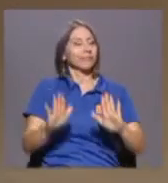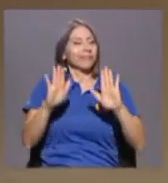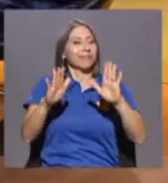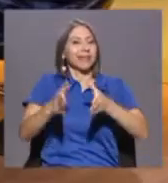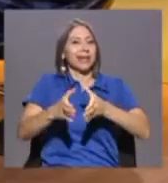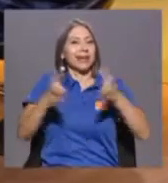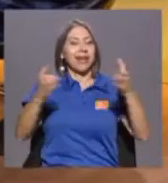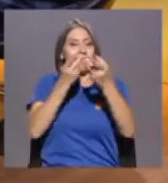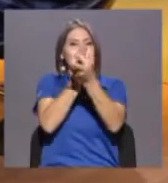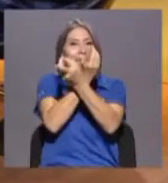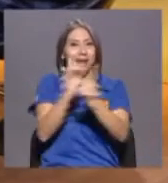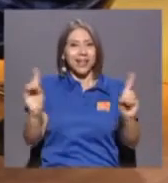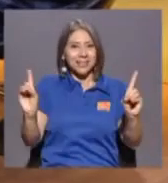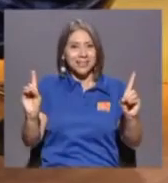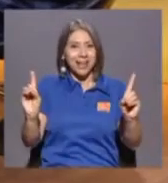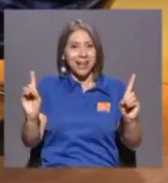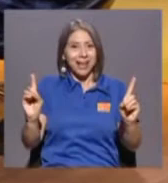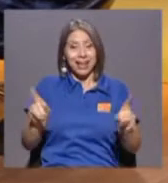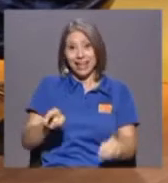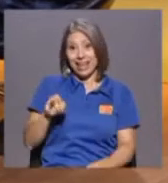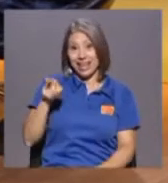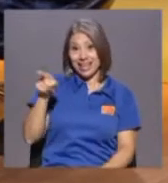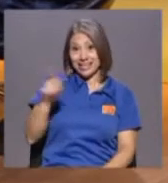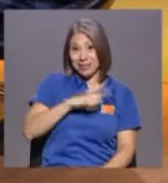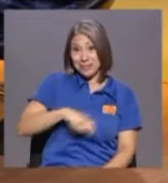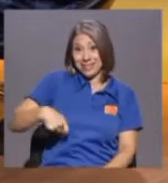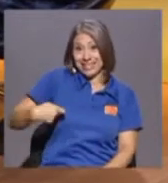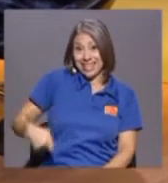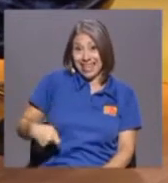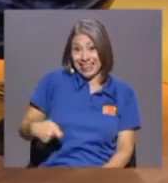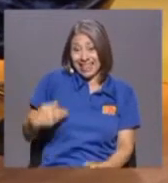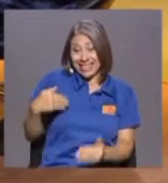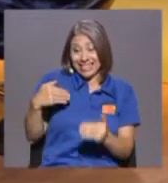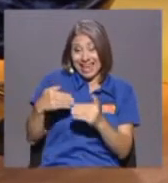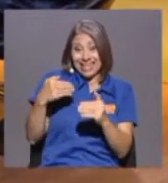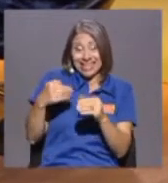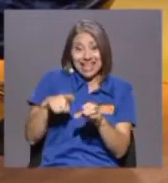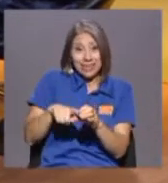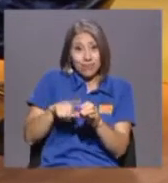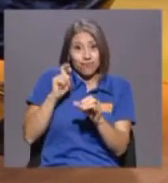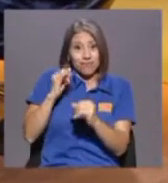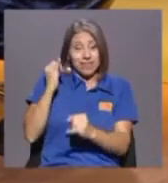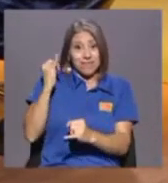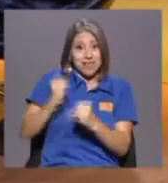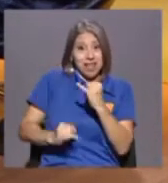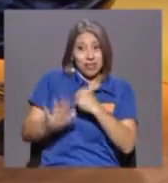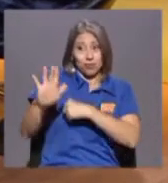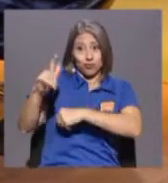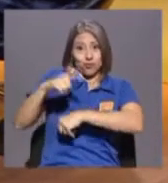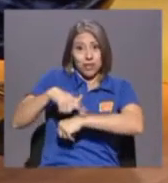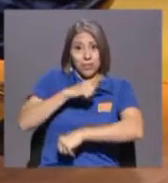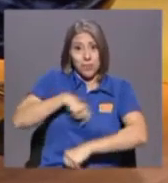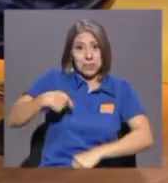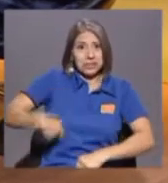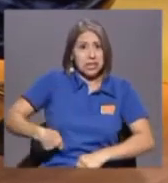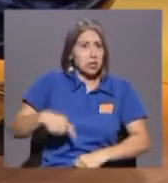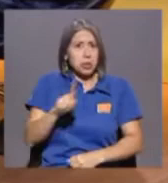El presidente saliendo, no tenía por qué hacerlo, le salió